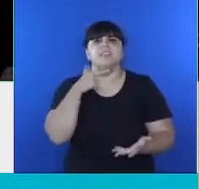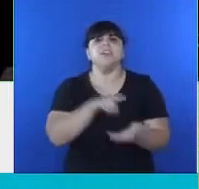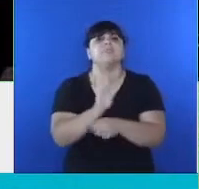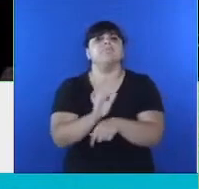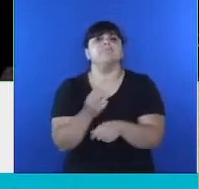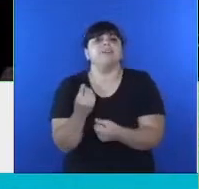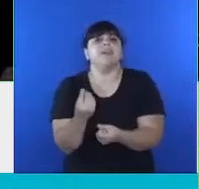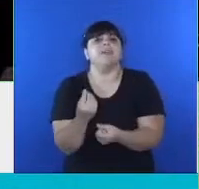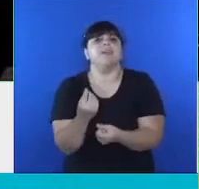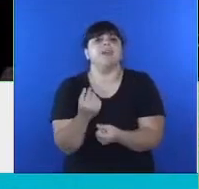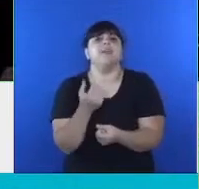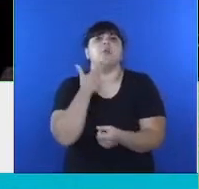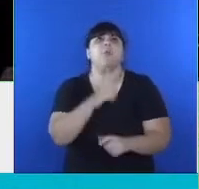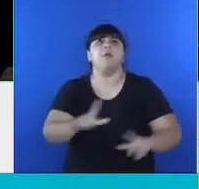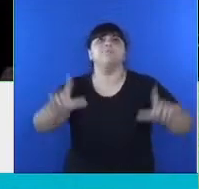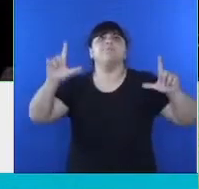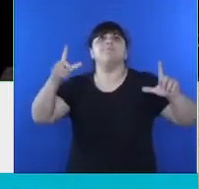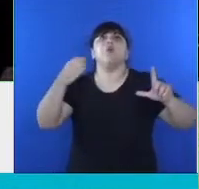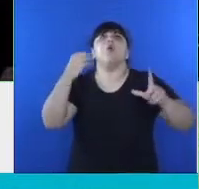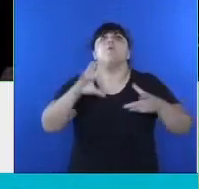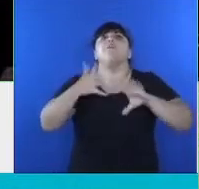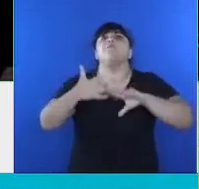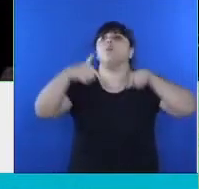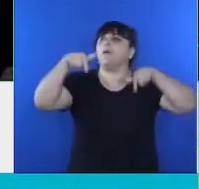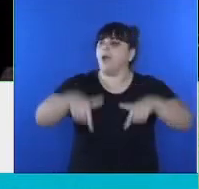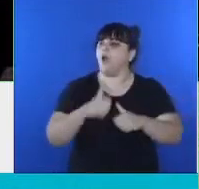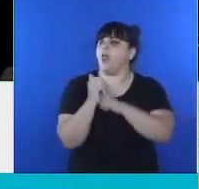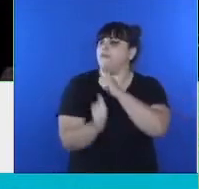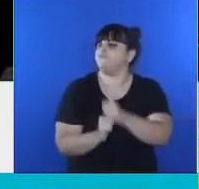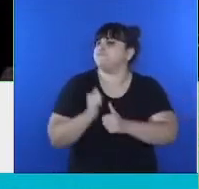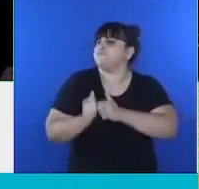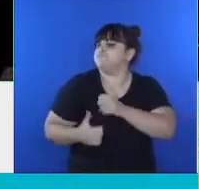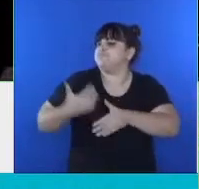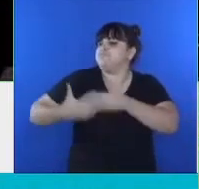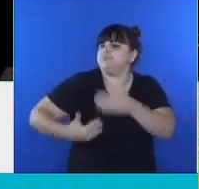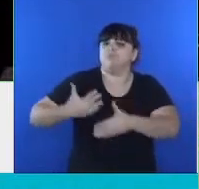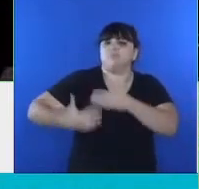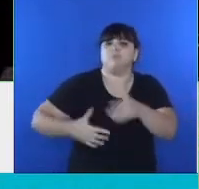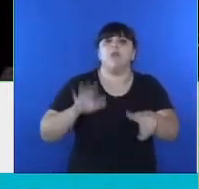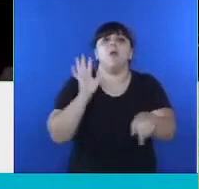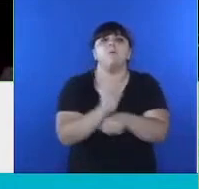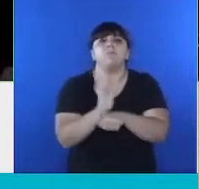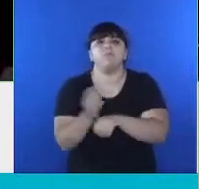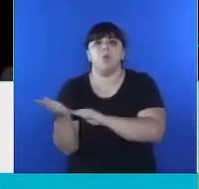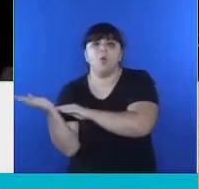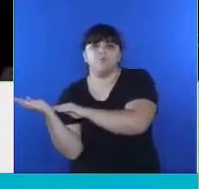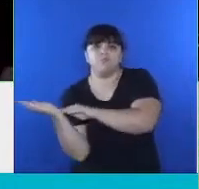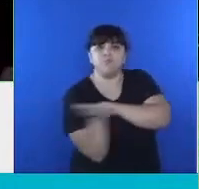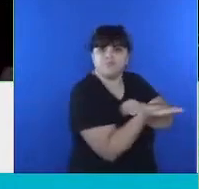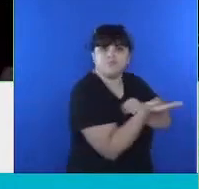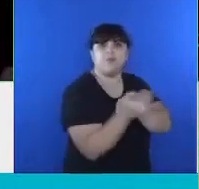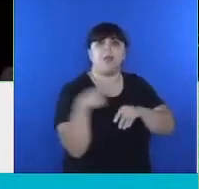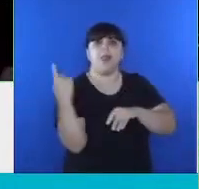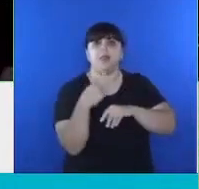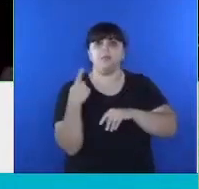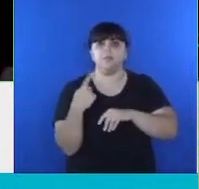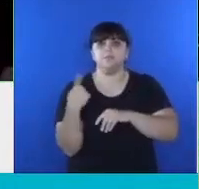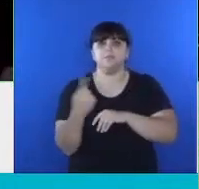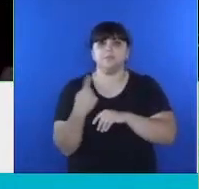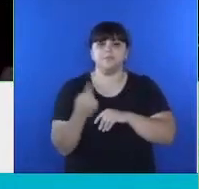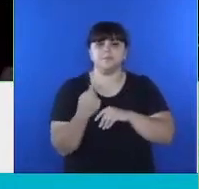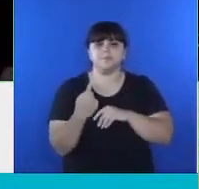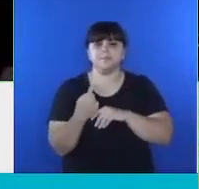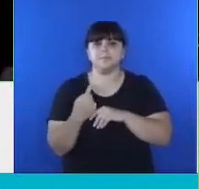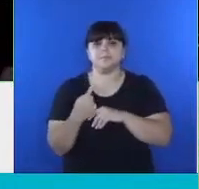es el enunciado de cómo está funcionando tan bien la motosierra y la licuadora. Bueno,